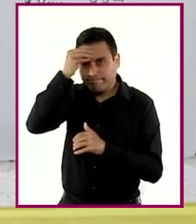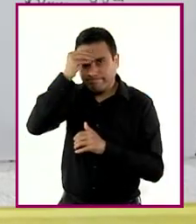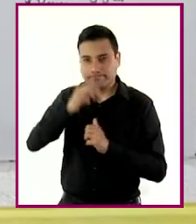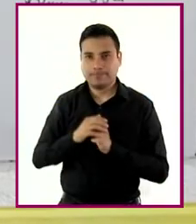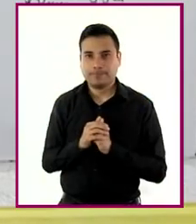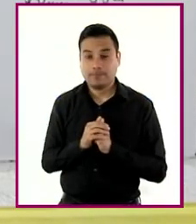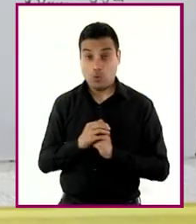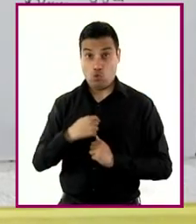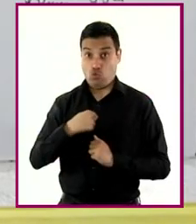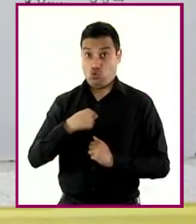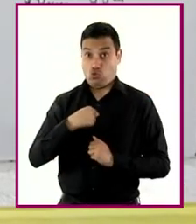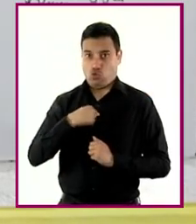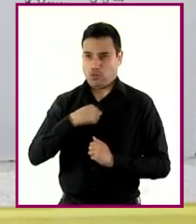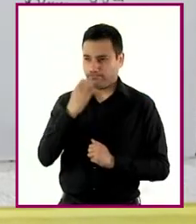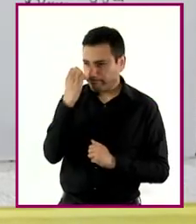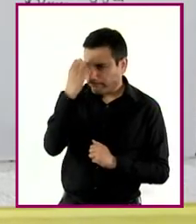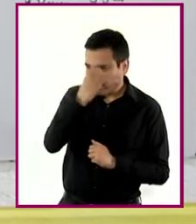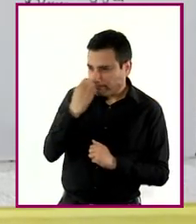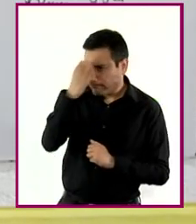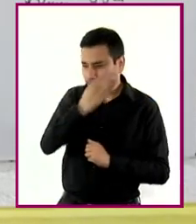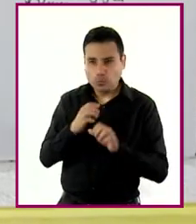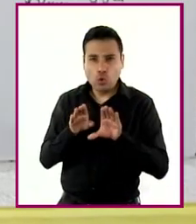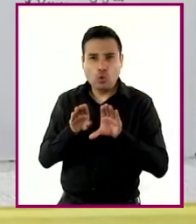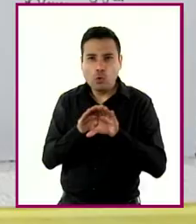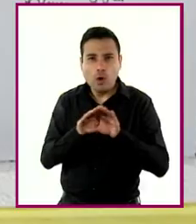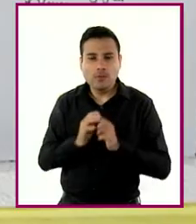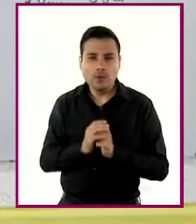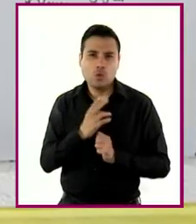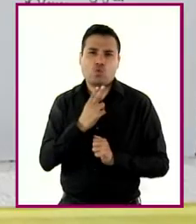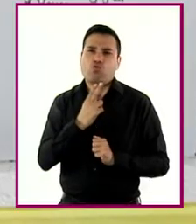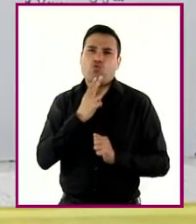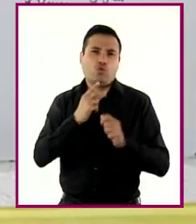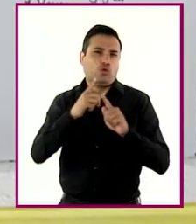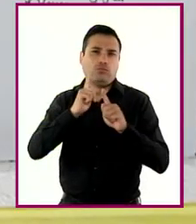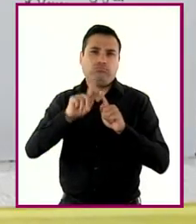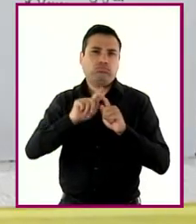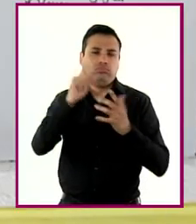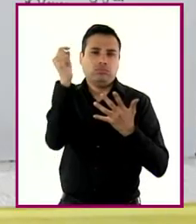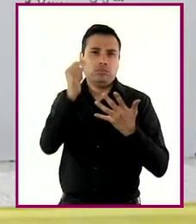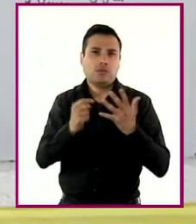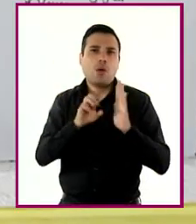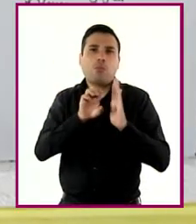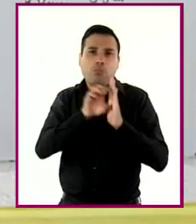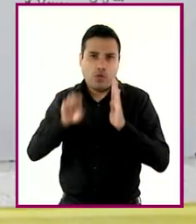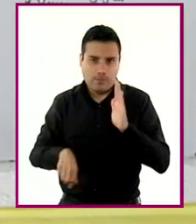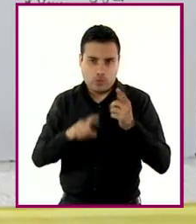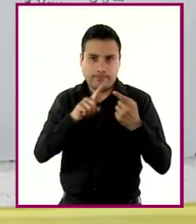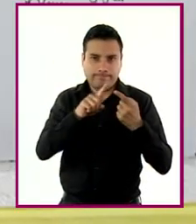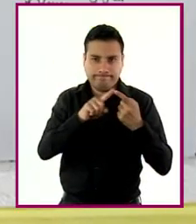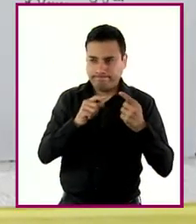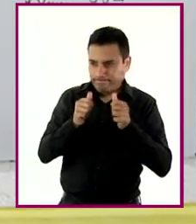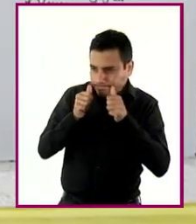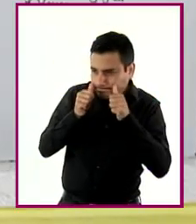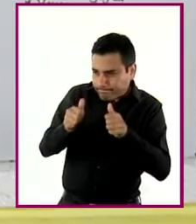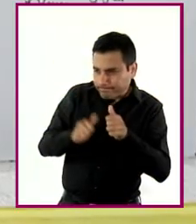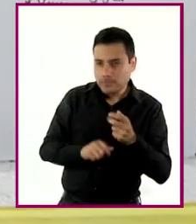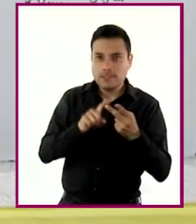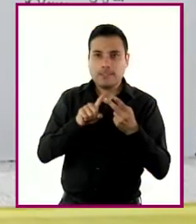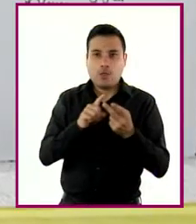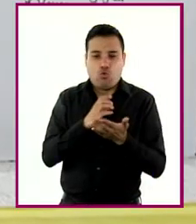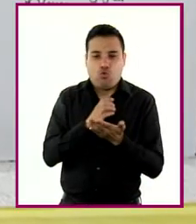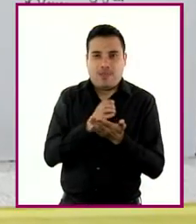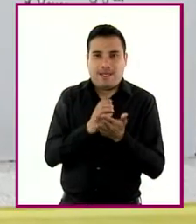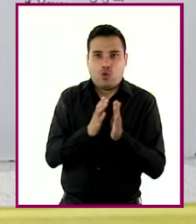Personalmente, para evaluar, hago uso de diversos instrumentos, como es la observación, el diario de la